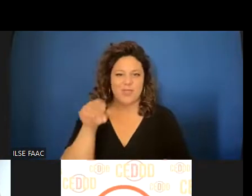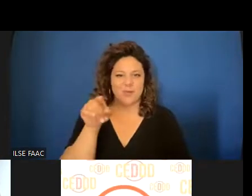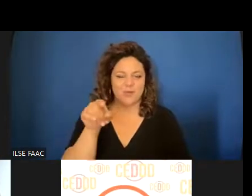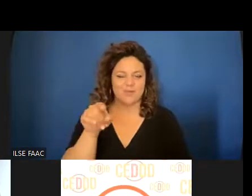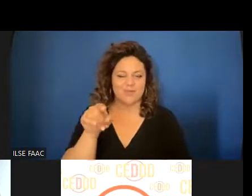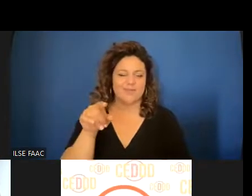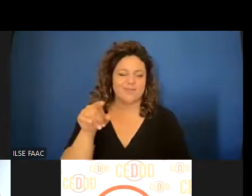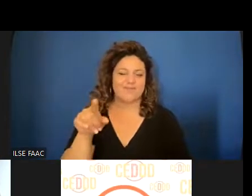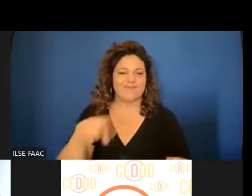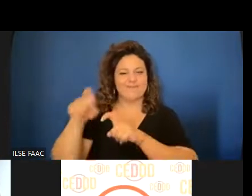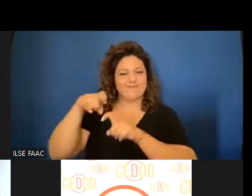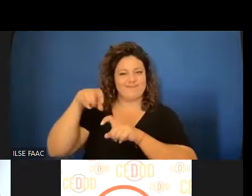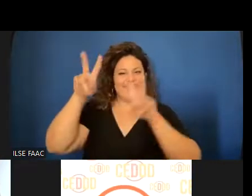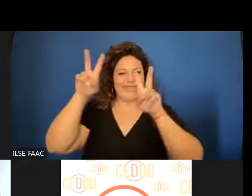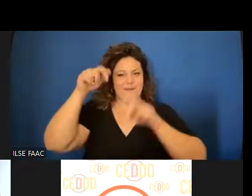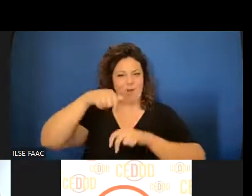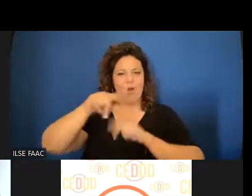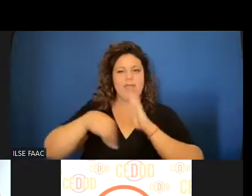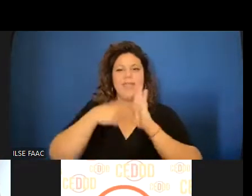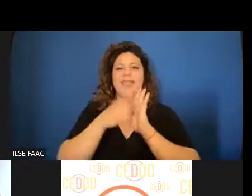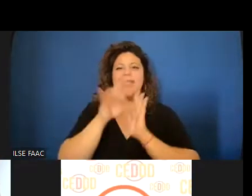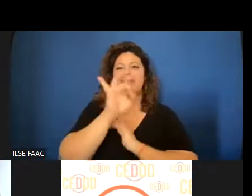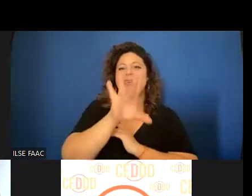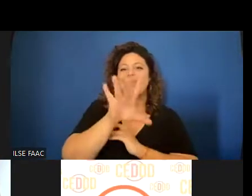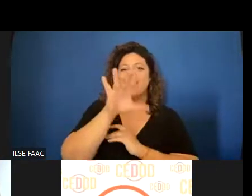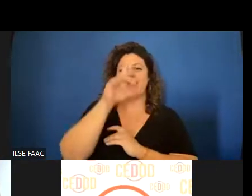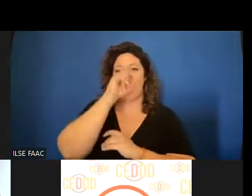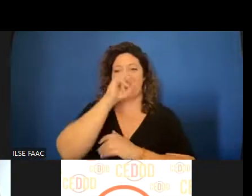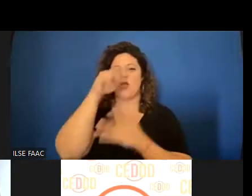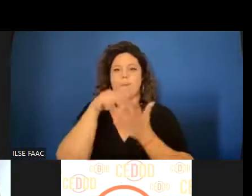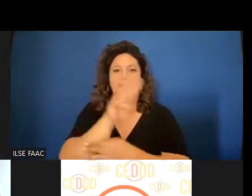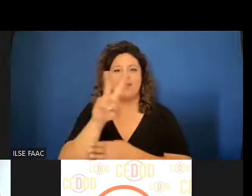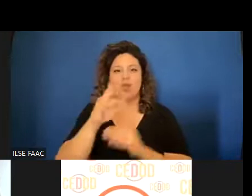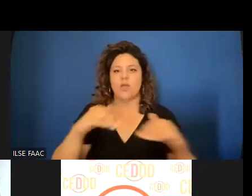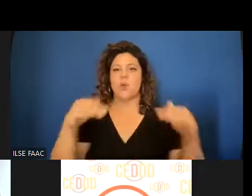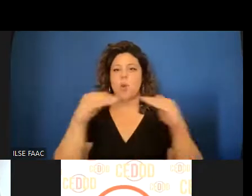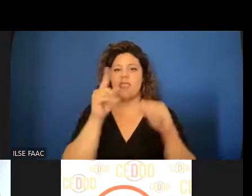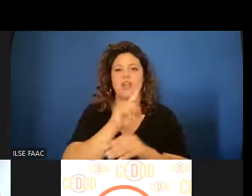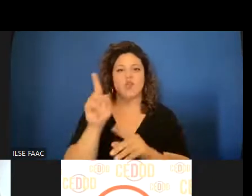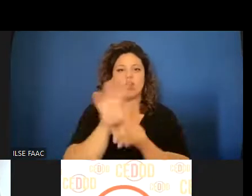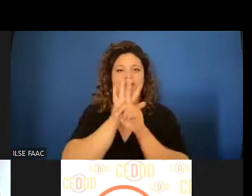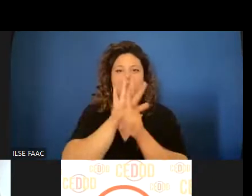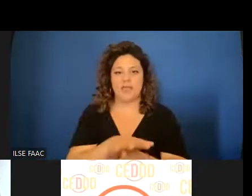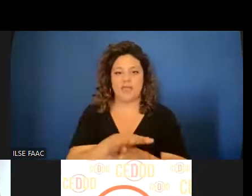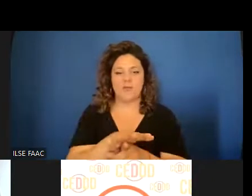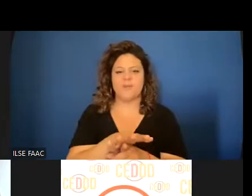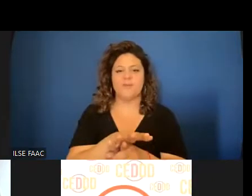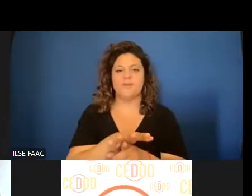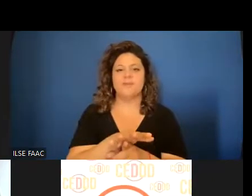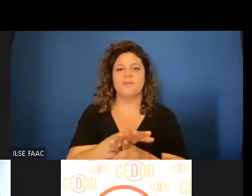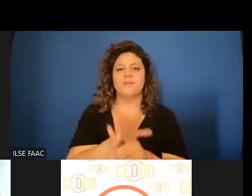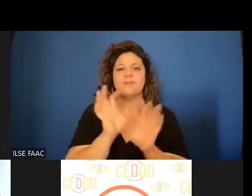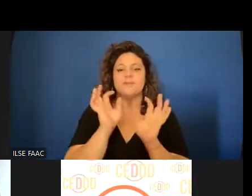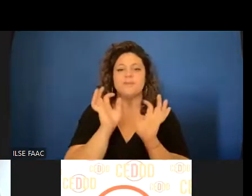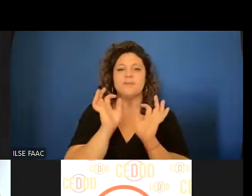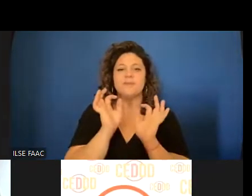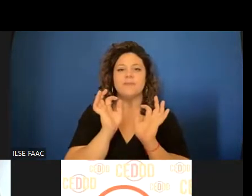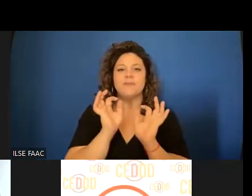¿Clara tu pregunta, Marc? Fantástico, lo has explicado genial. También nos consta, Necet, que sí,